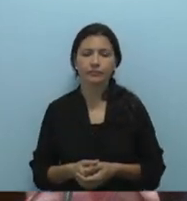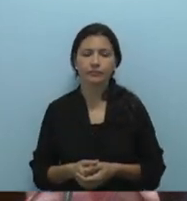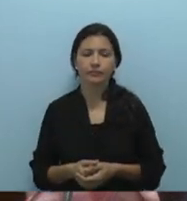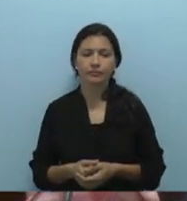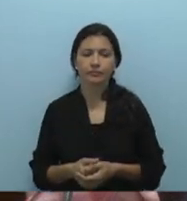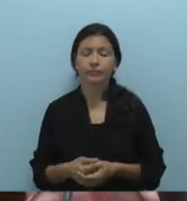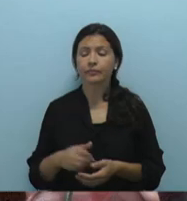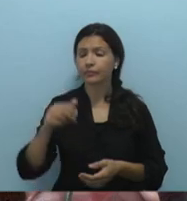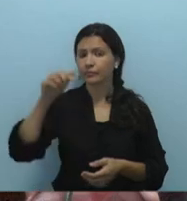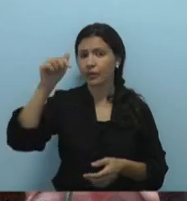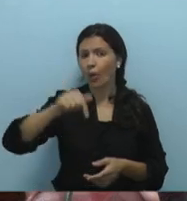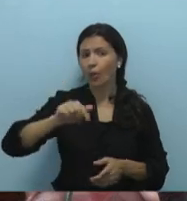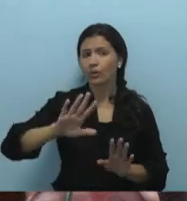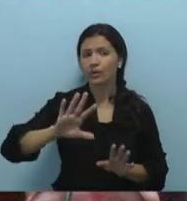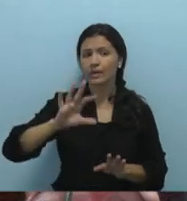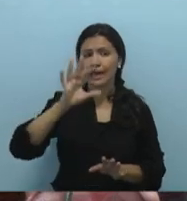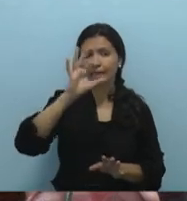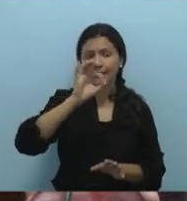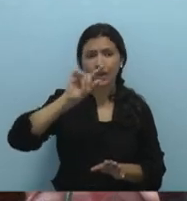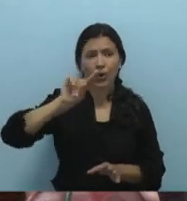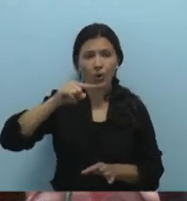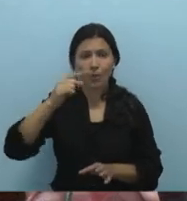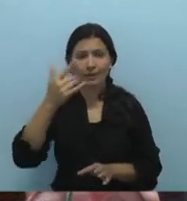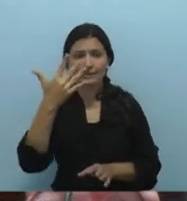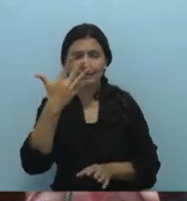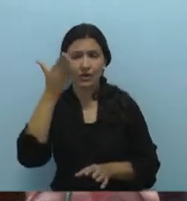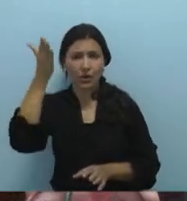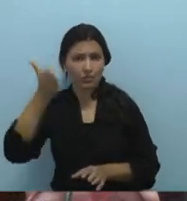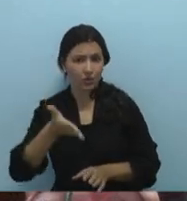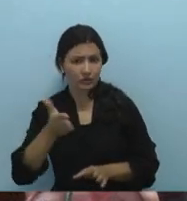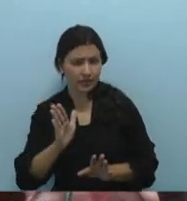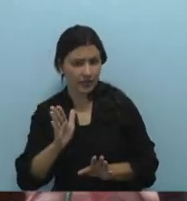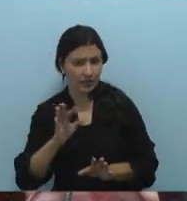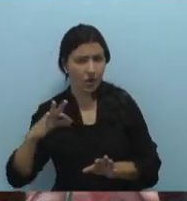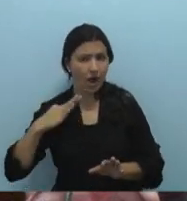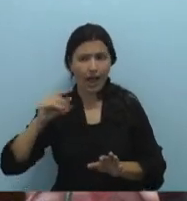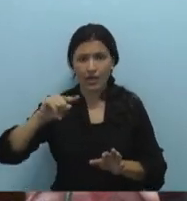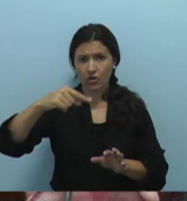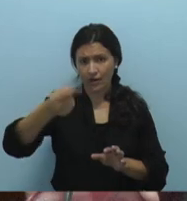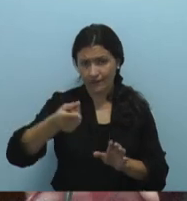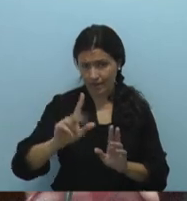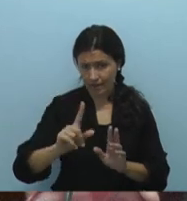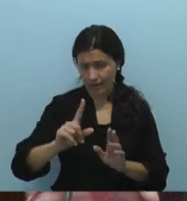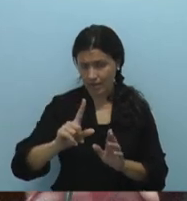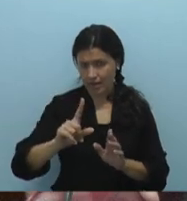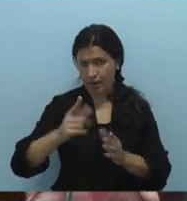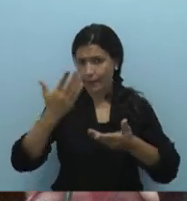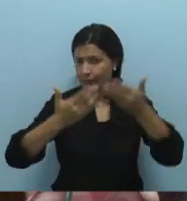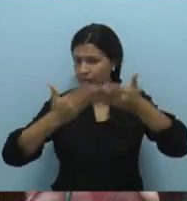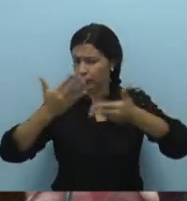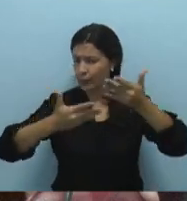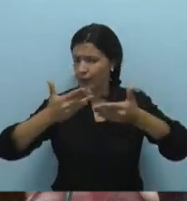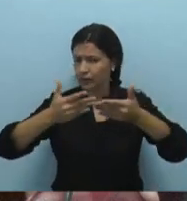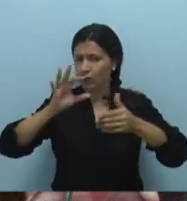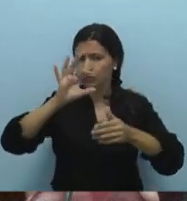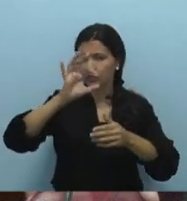ejecutado al día de hoy establece un 0,5 de ese PBI y el proyectado para el ejercicio del año que viene es alrededor